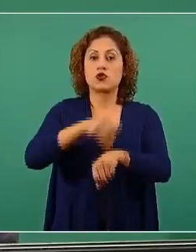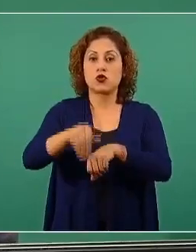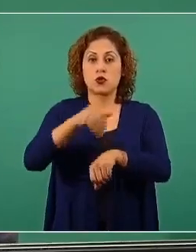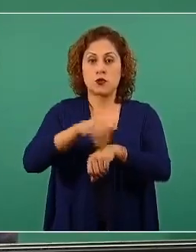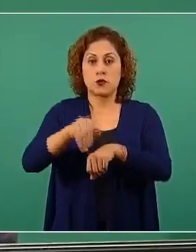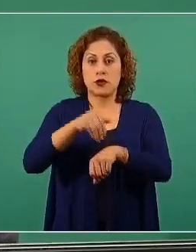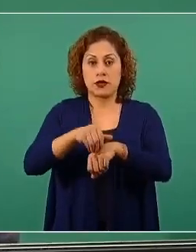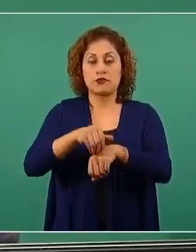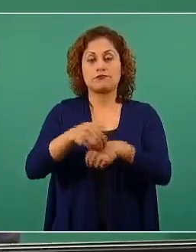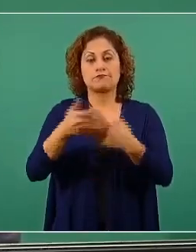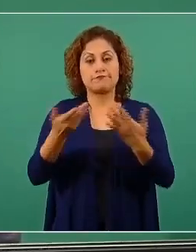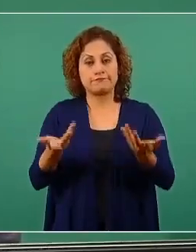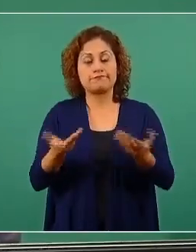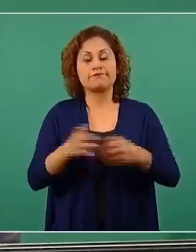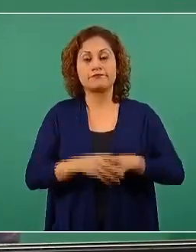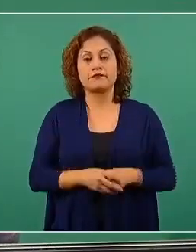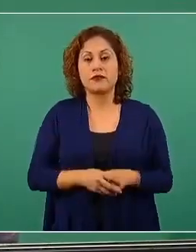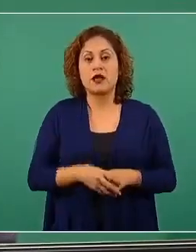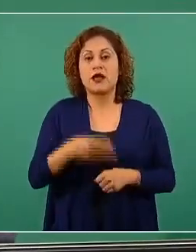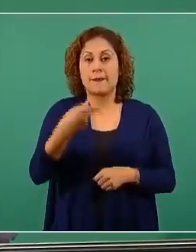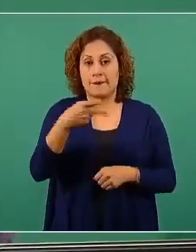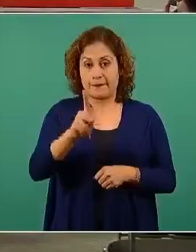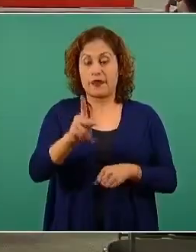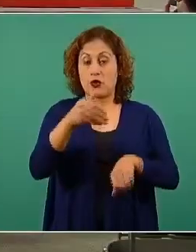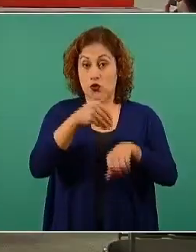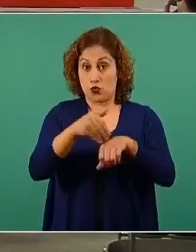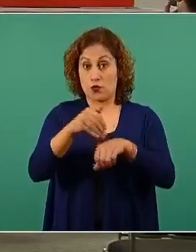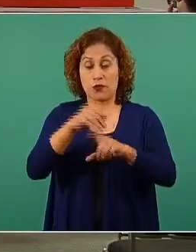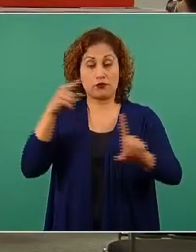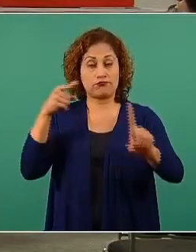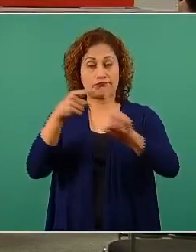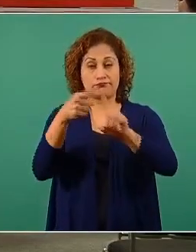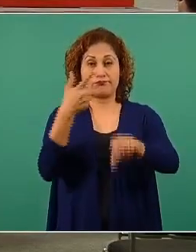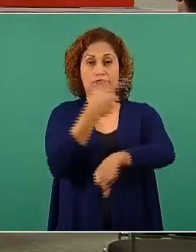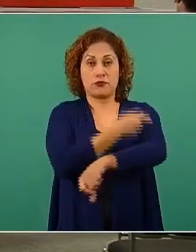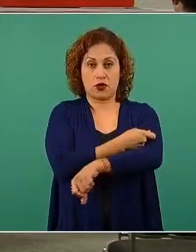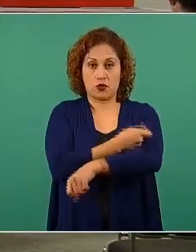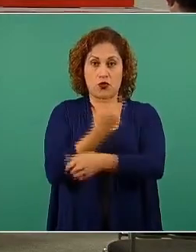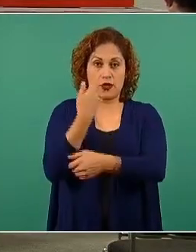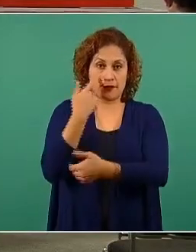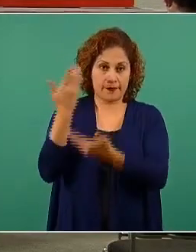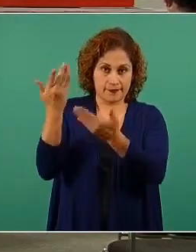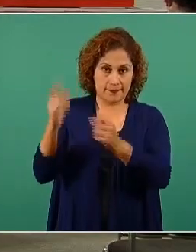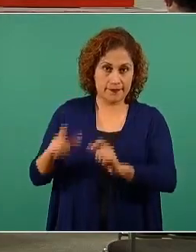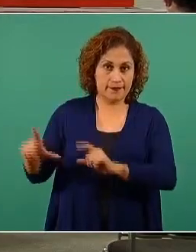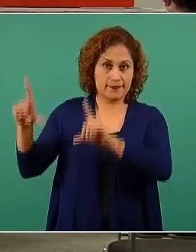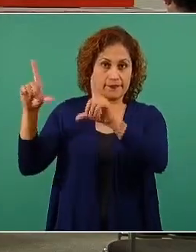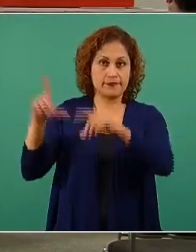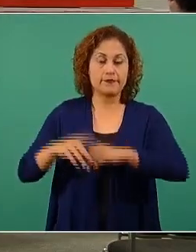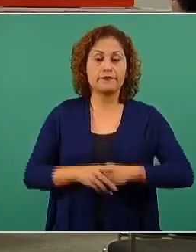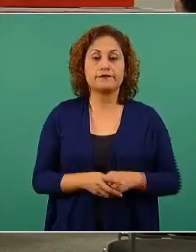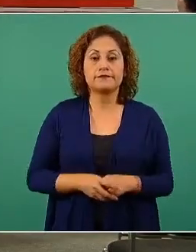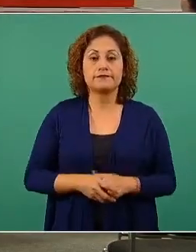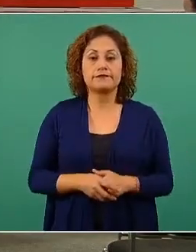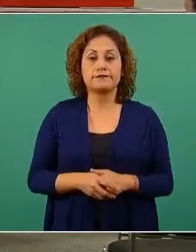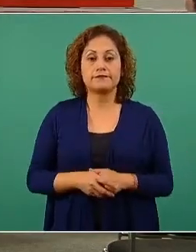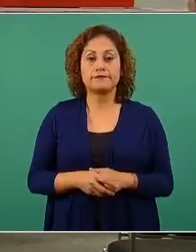recordar, desafortunadamente, pero es un número específico. Y ahora sí, si le es tan amable de ponerlo, y